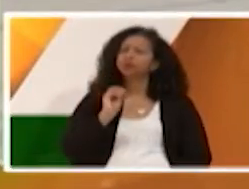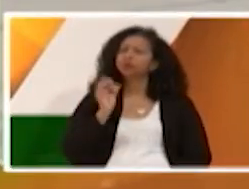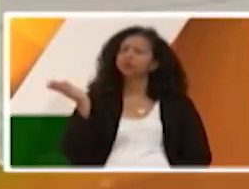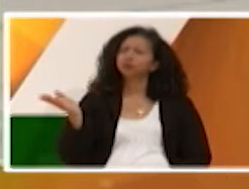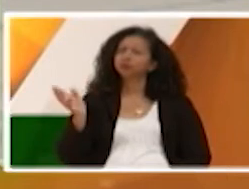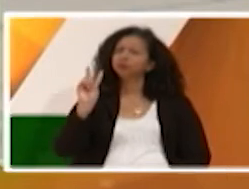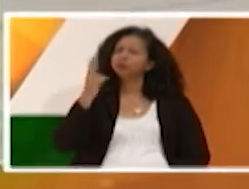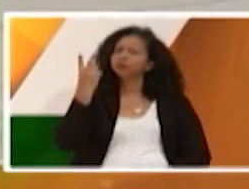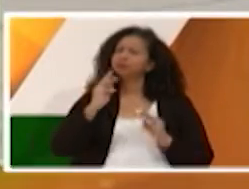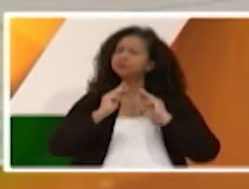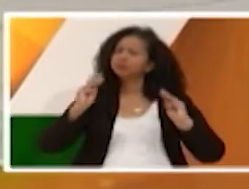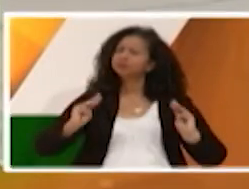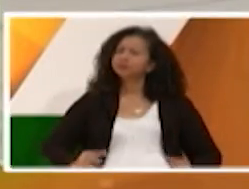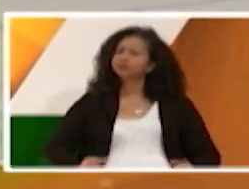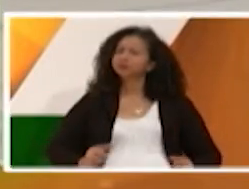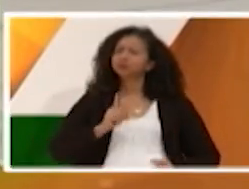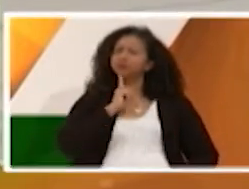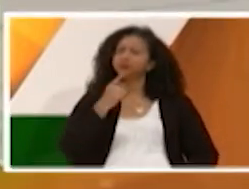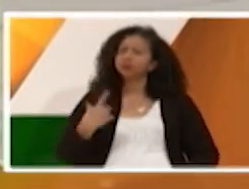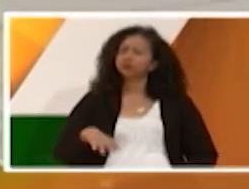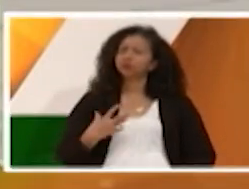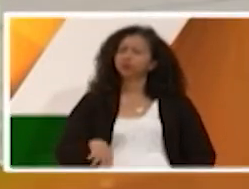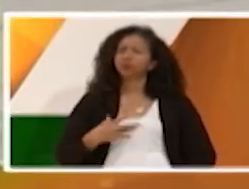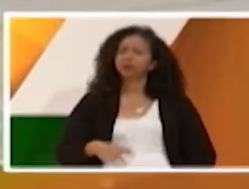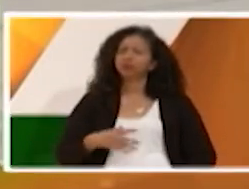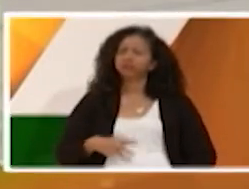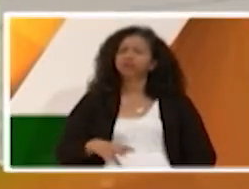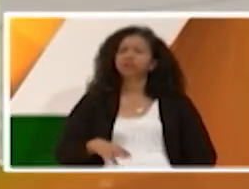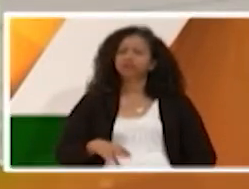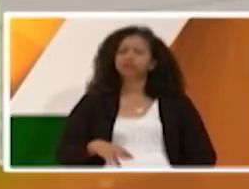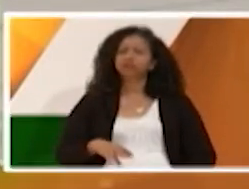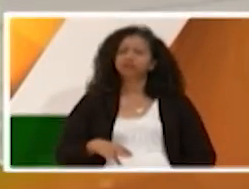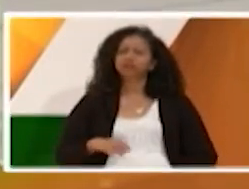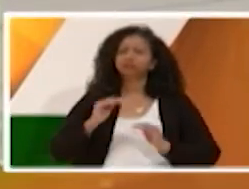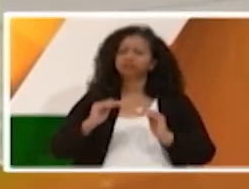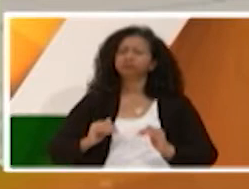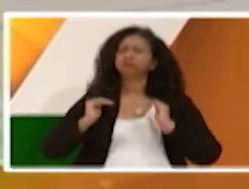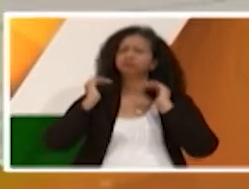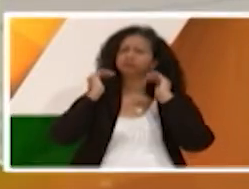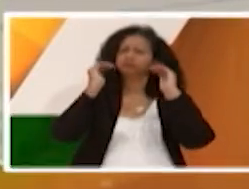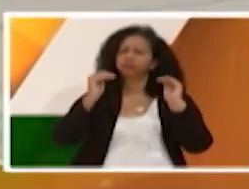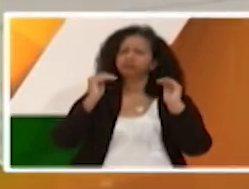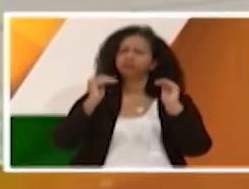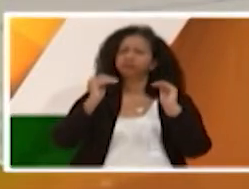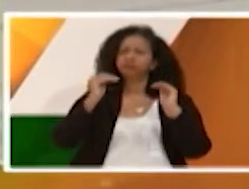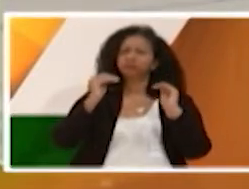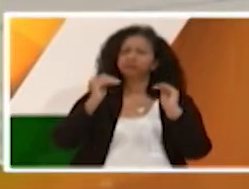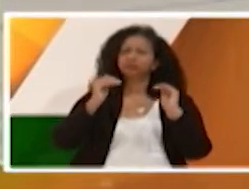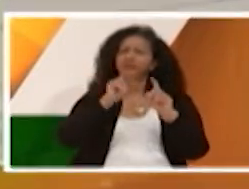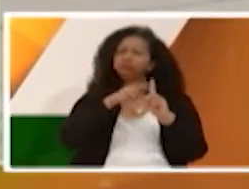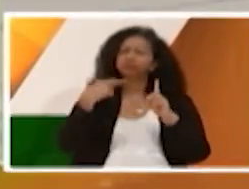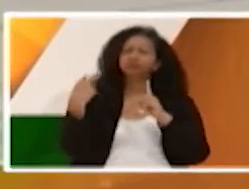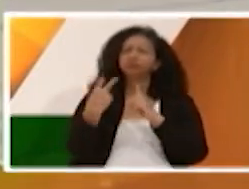dado un salto, un brinco cualitativo en tu concepción del deporte. Ya tú lo